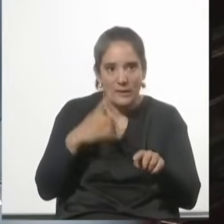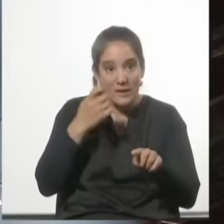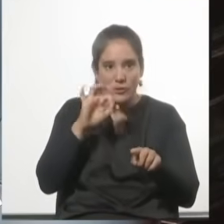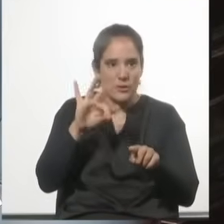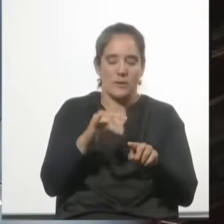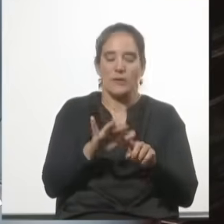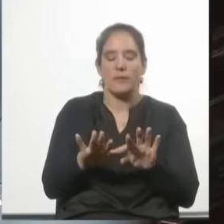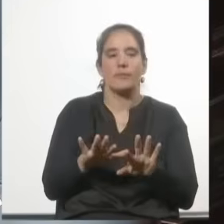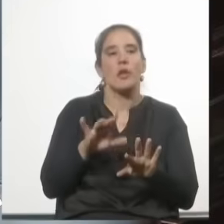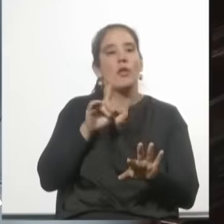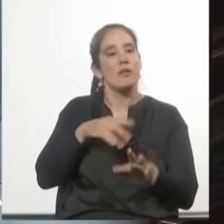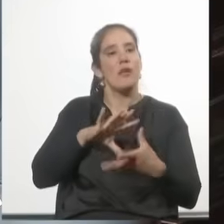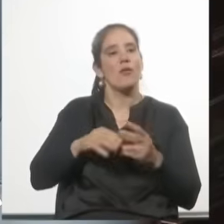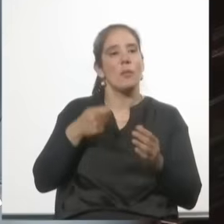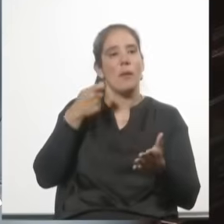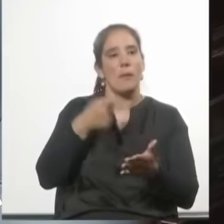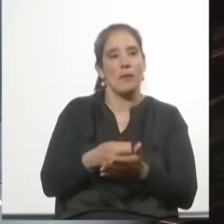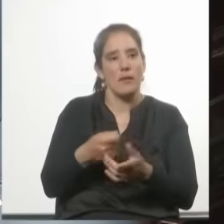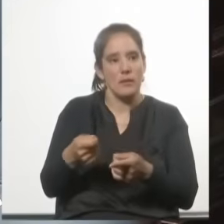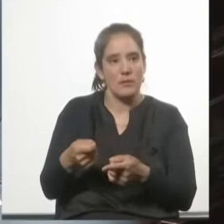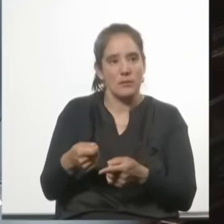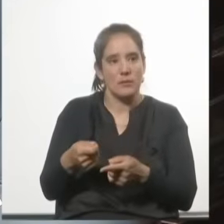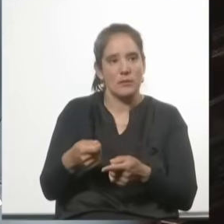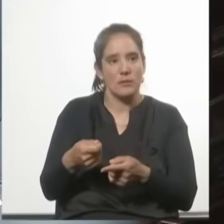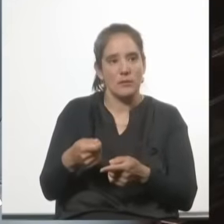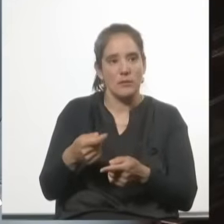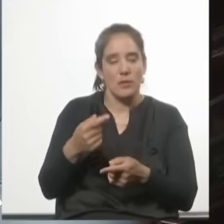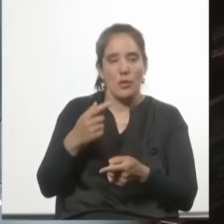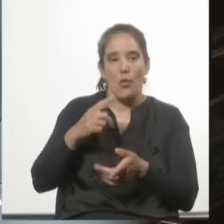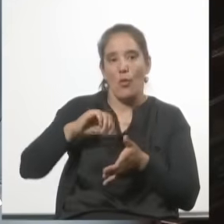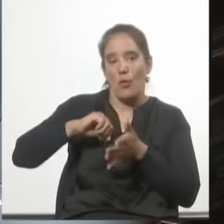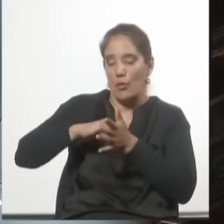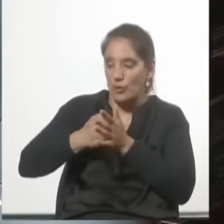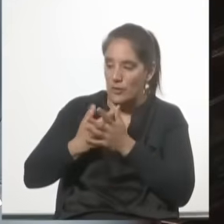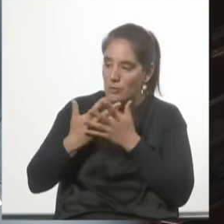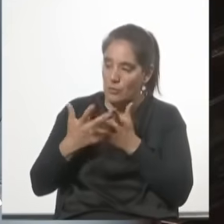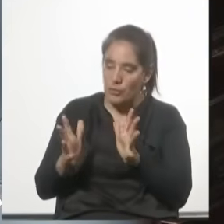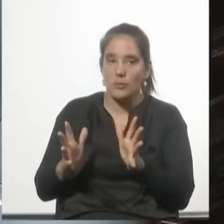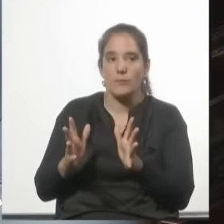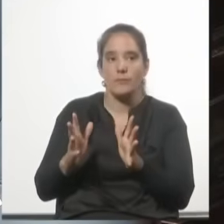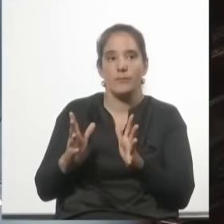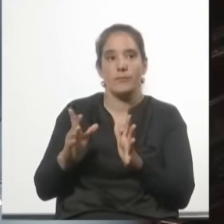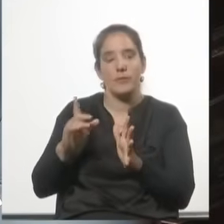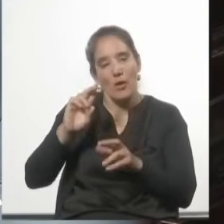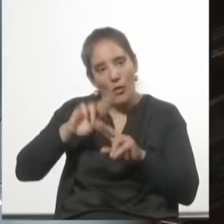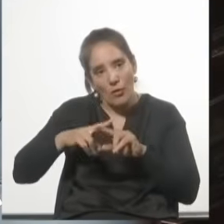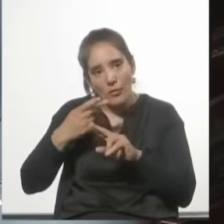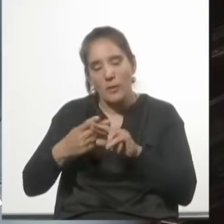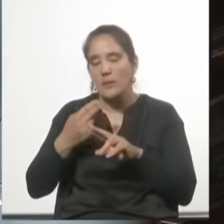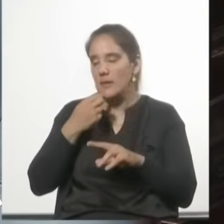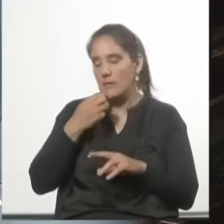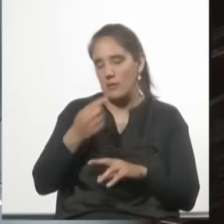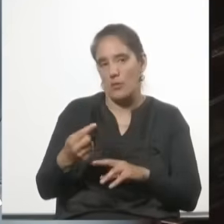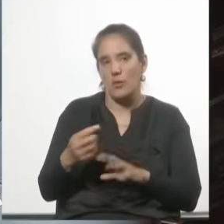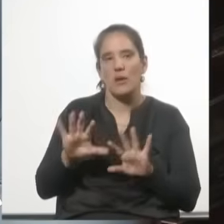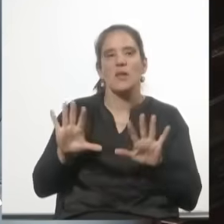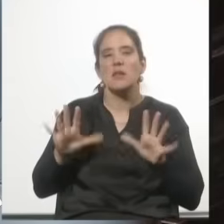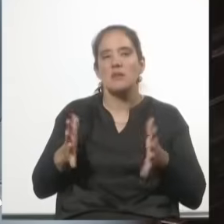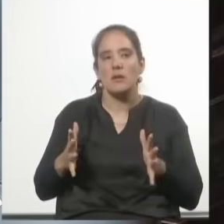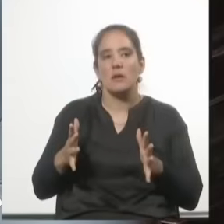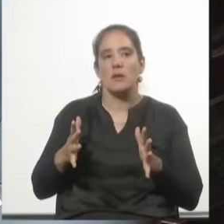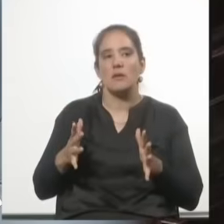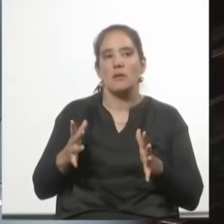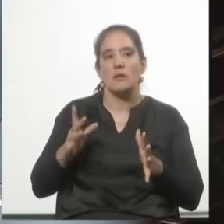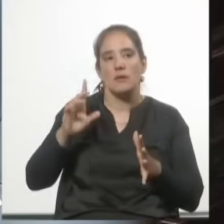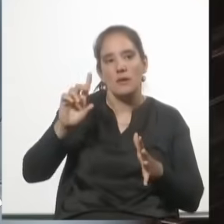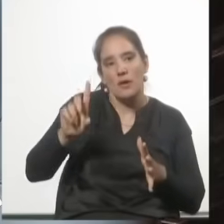Este mecanismo de pago constituido por un contrato bancario de apertura de carta de crédito, reiteramos, implica la